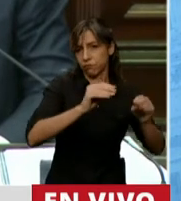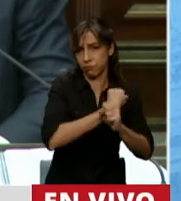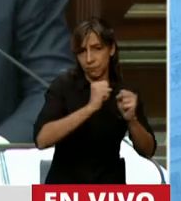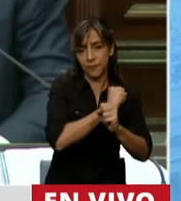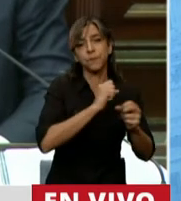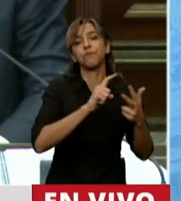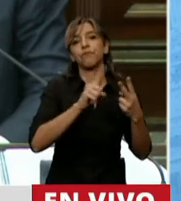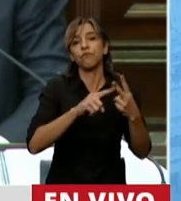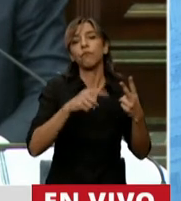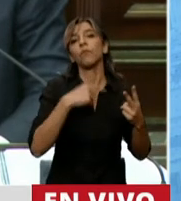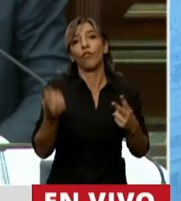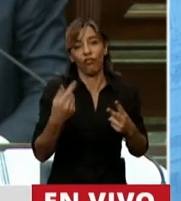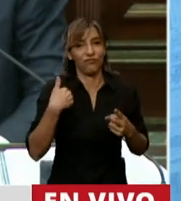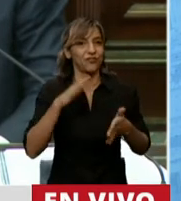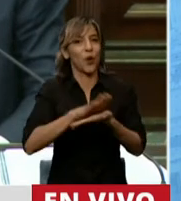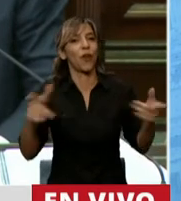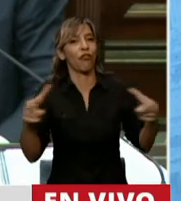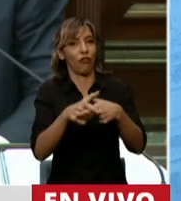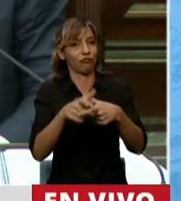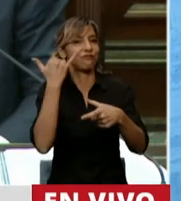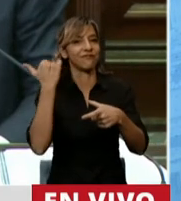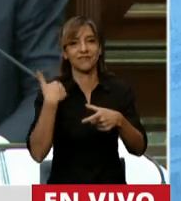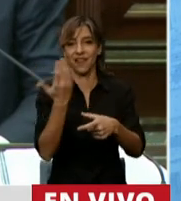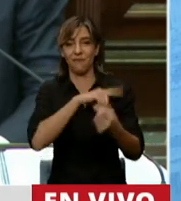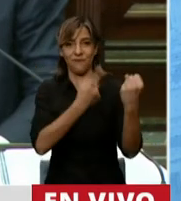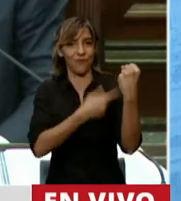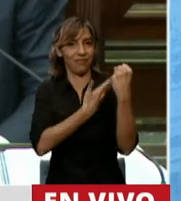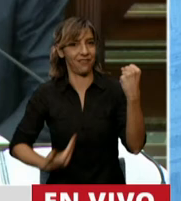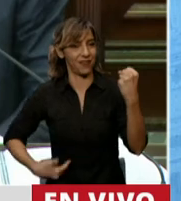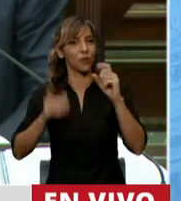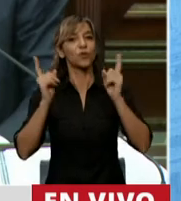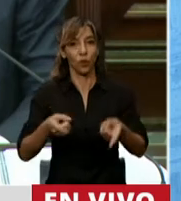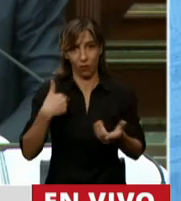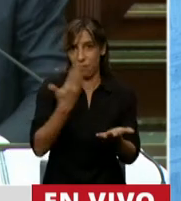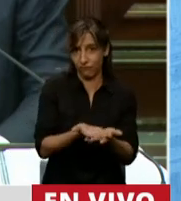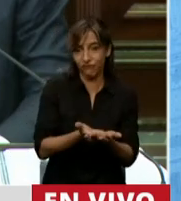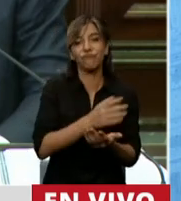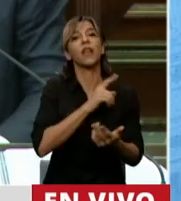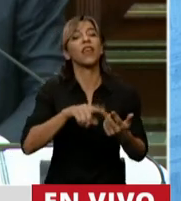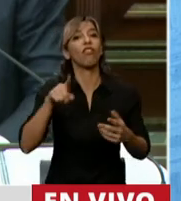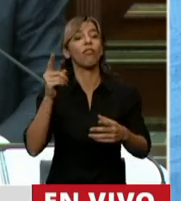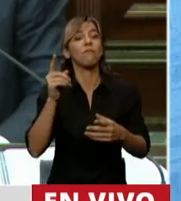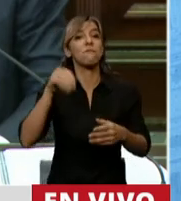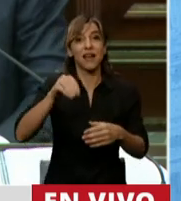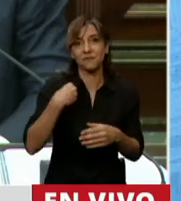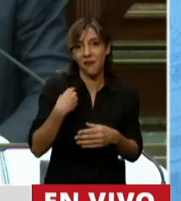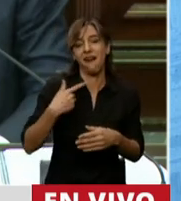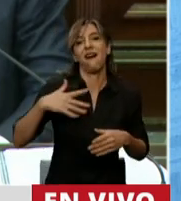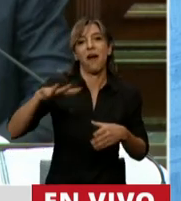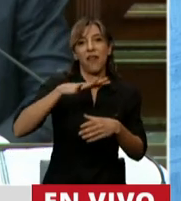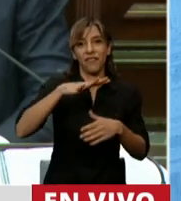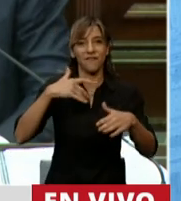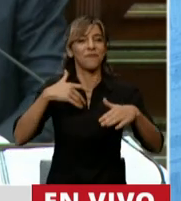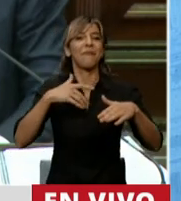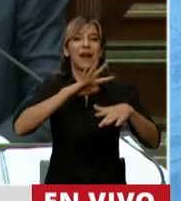del Consejo, que se crea en el ámbito del Poder Ejecutivo, y la que prevé la ampliación de nuestra plataforma submarina para hacer una